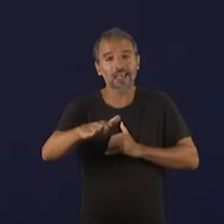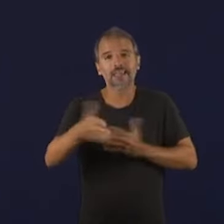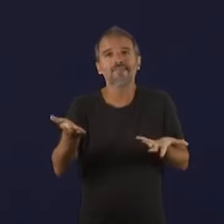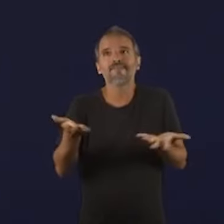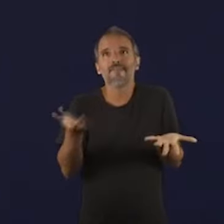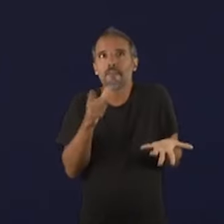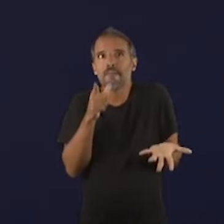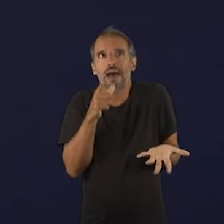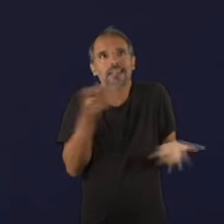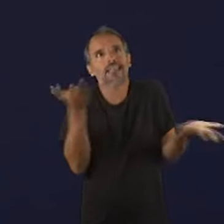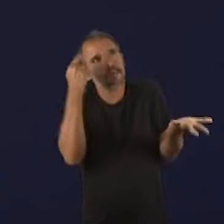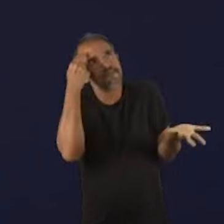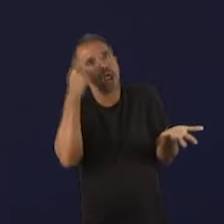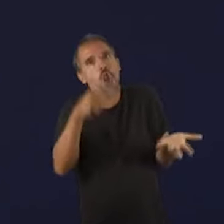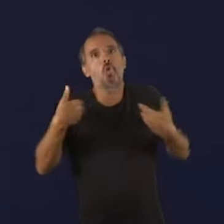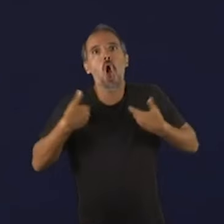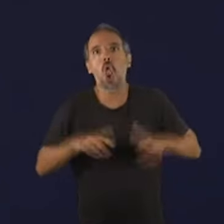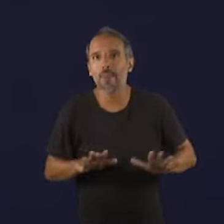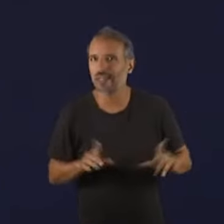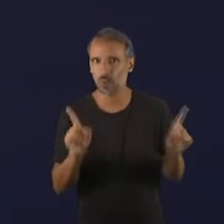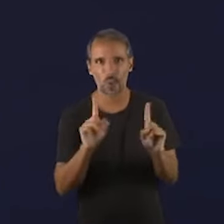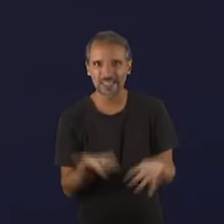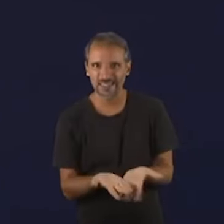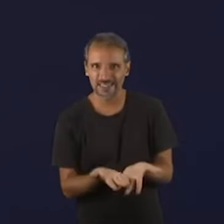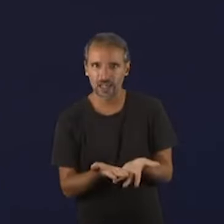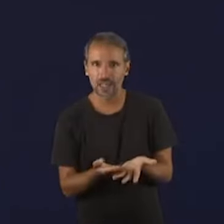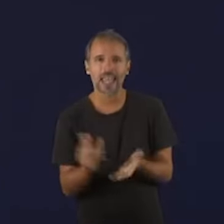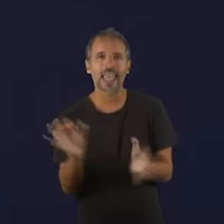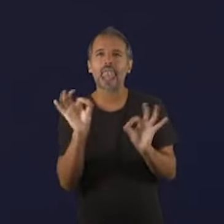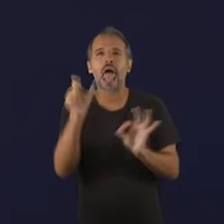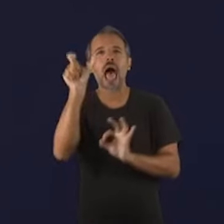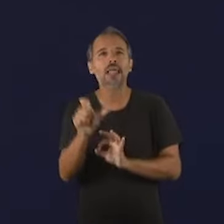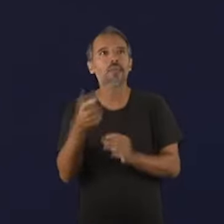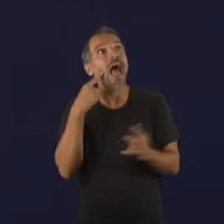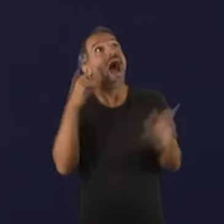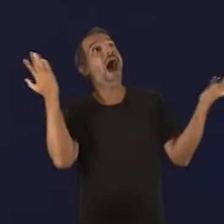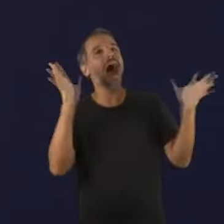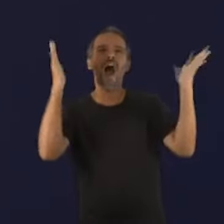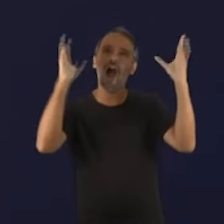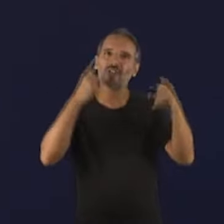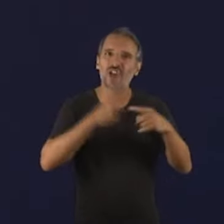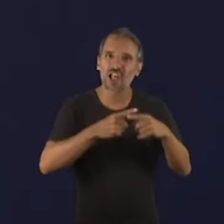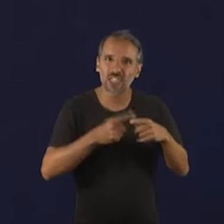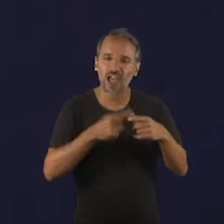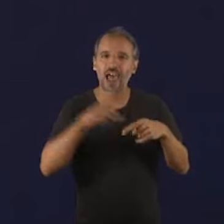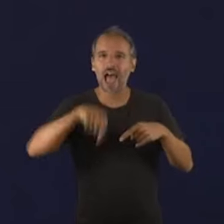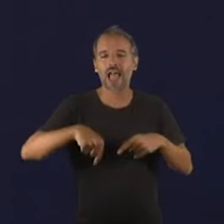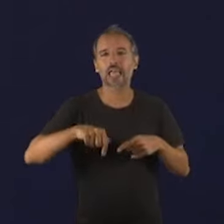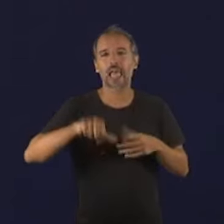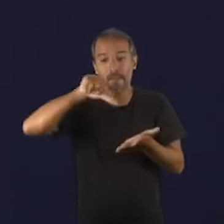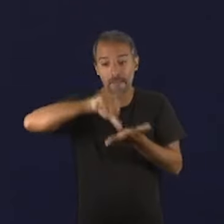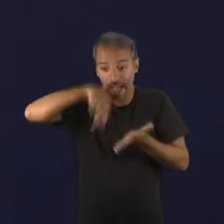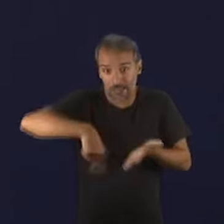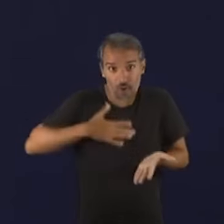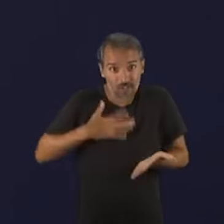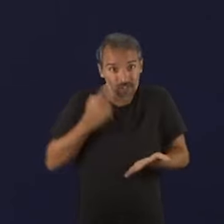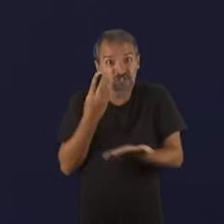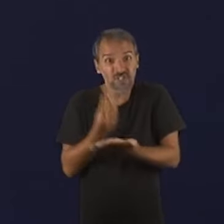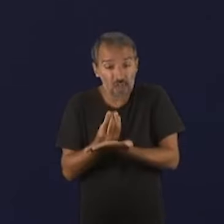puede parecer normal ni nadie puede festejar que un en el país en el que uno